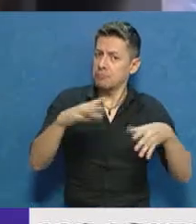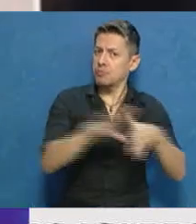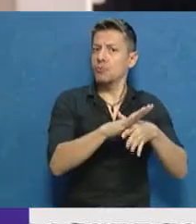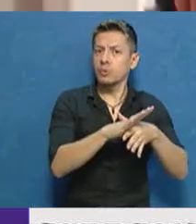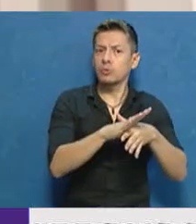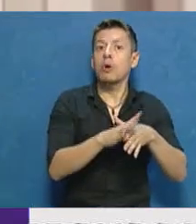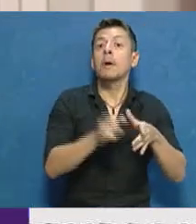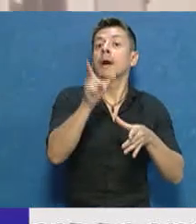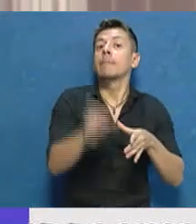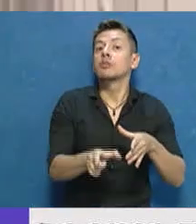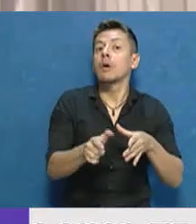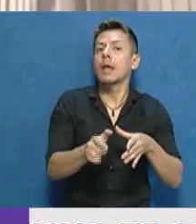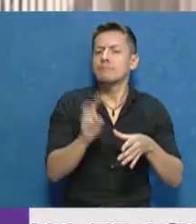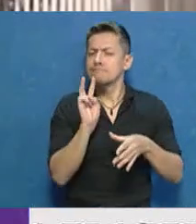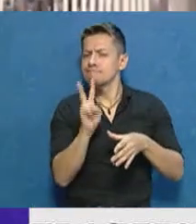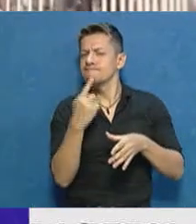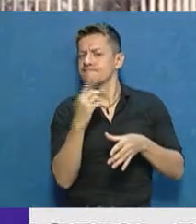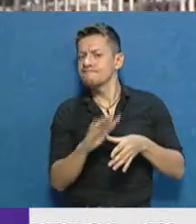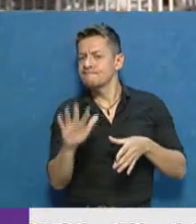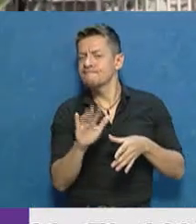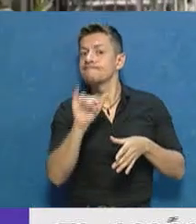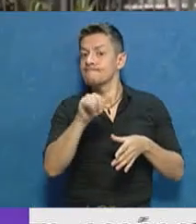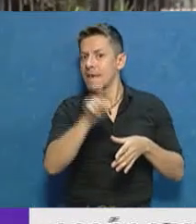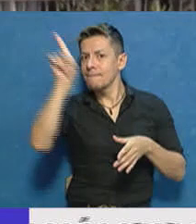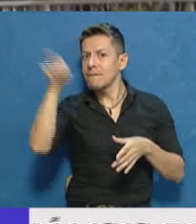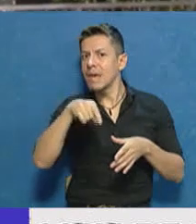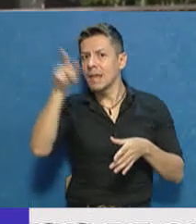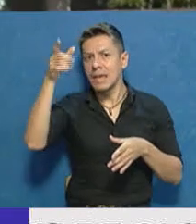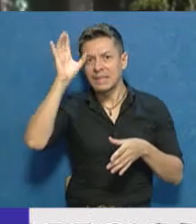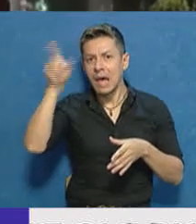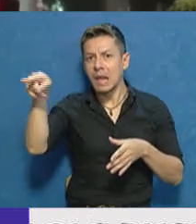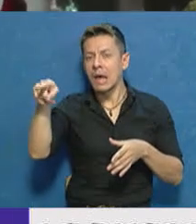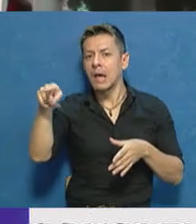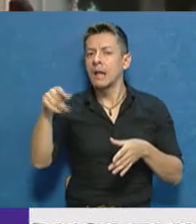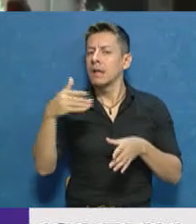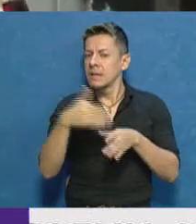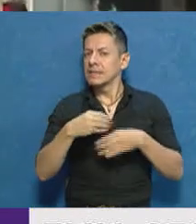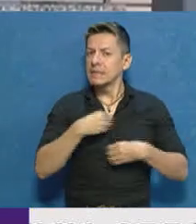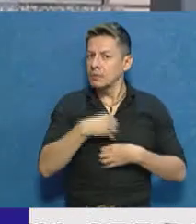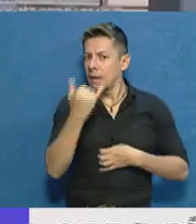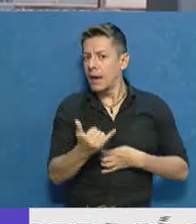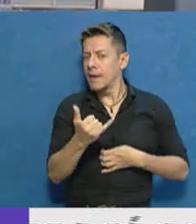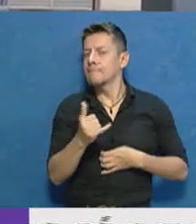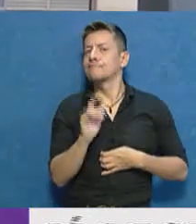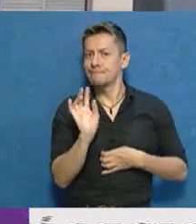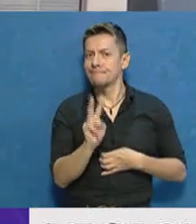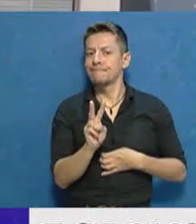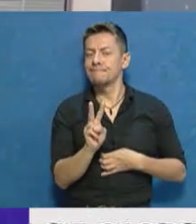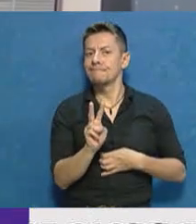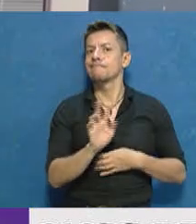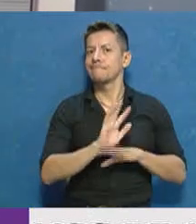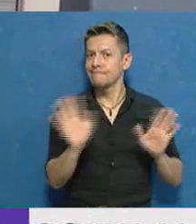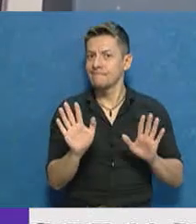que definía el caso, ¿sí? Tiene procedencia, tiene días y tiene sintomatología. Entonces ya se parte de un